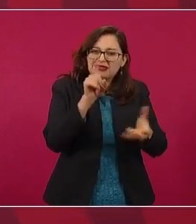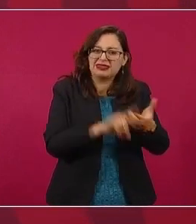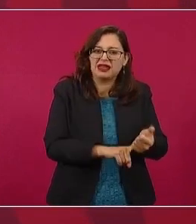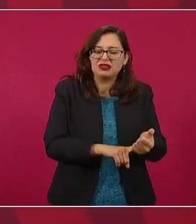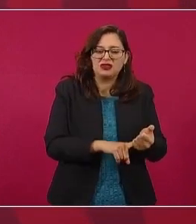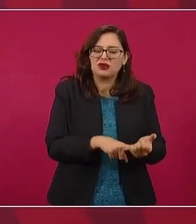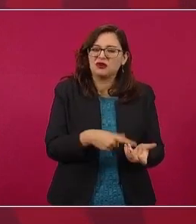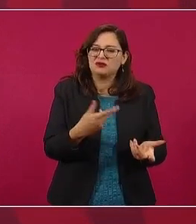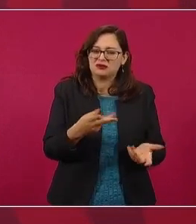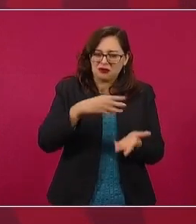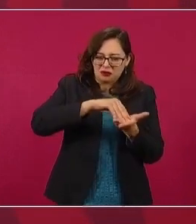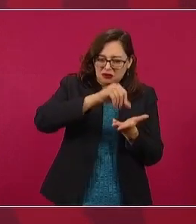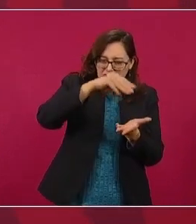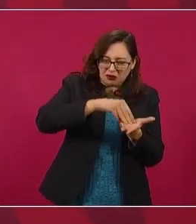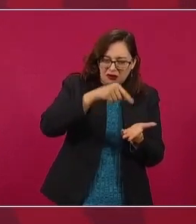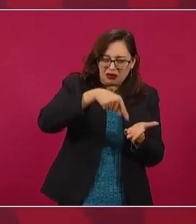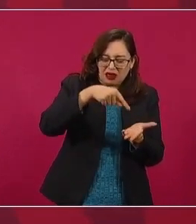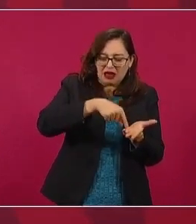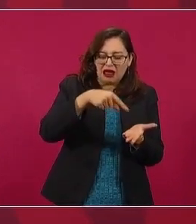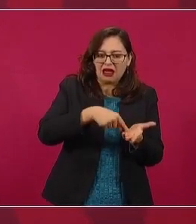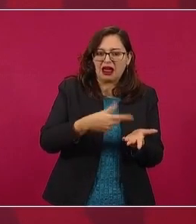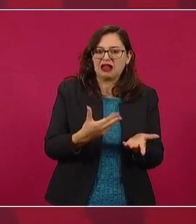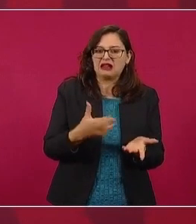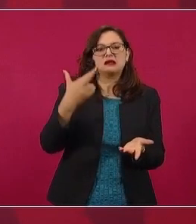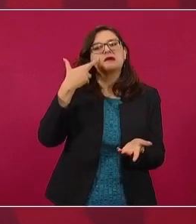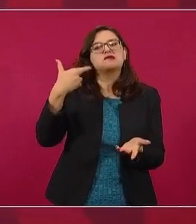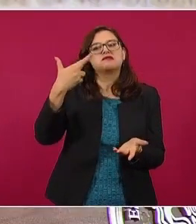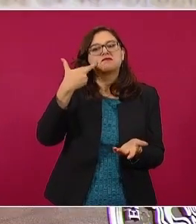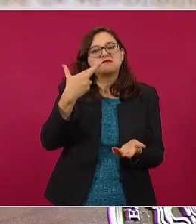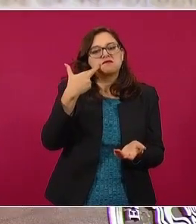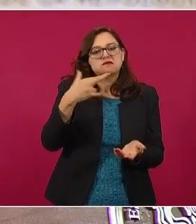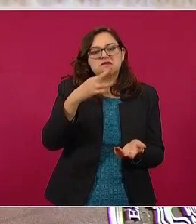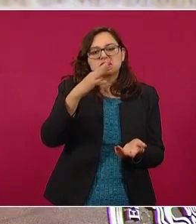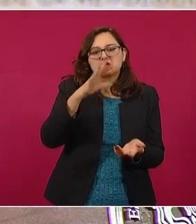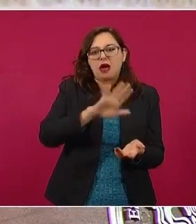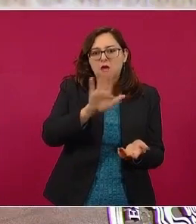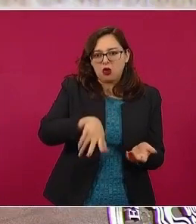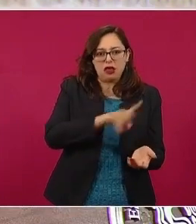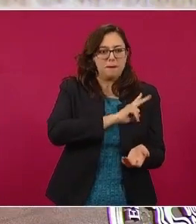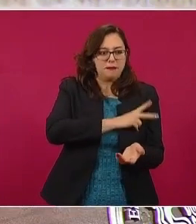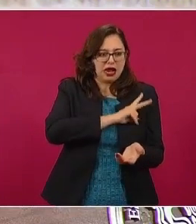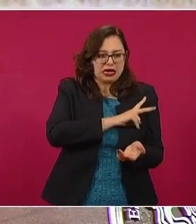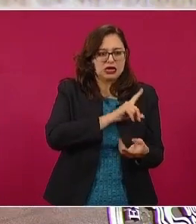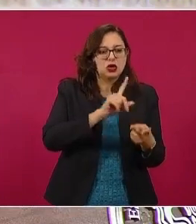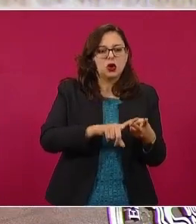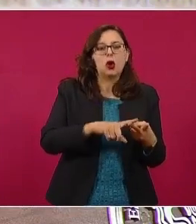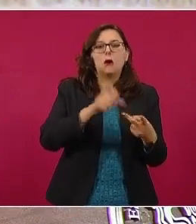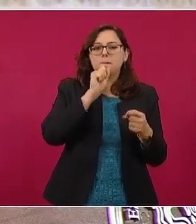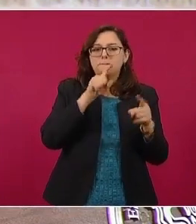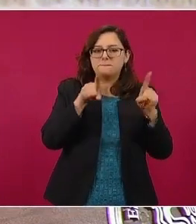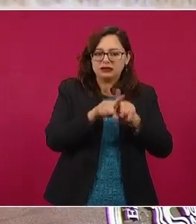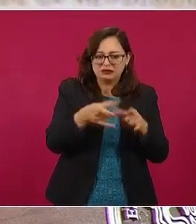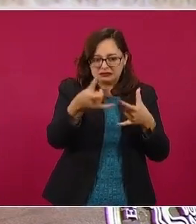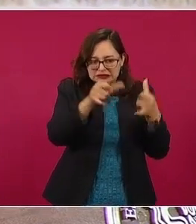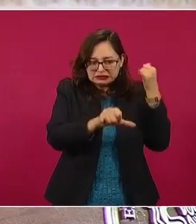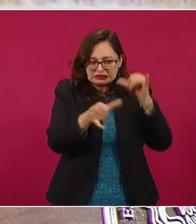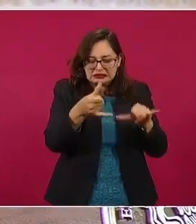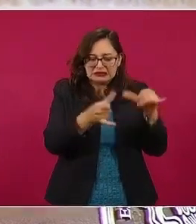fin, sustancias que hacen daño al cerebro, al cuerpo y a la vida de los niños y jóvenes que las